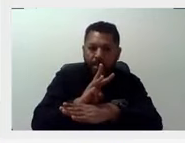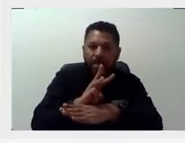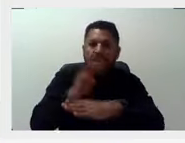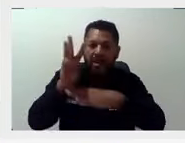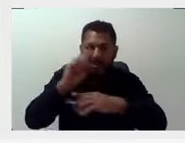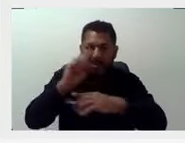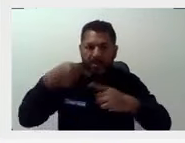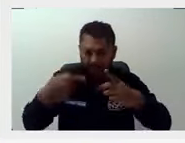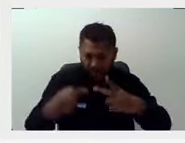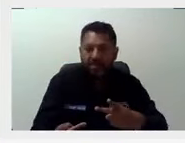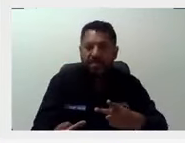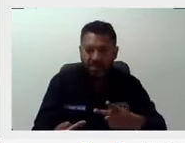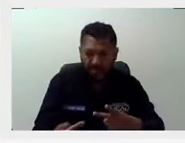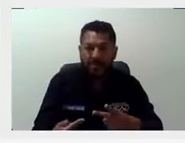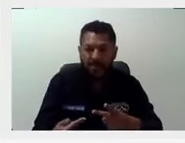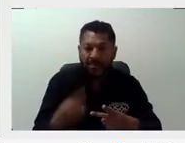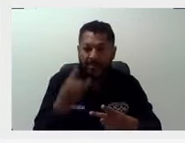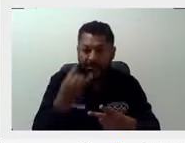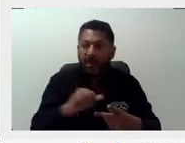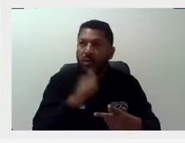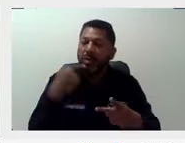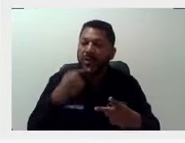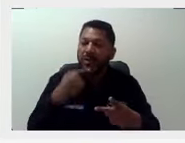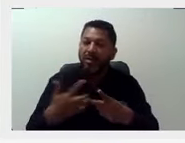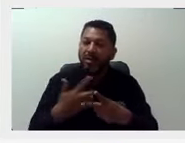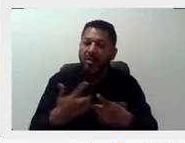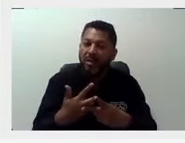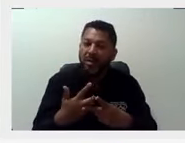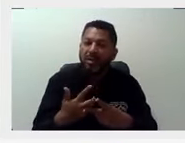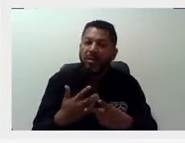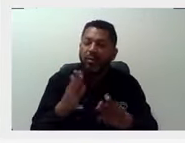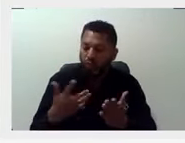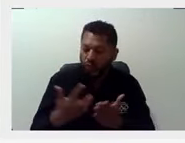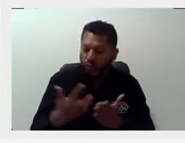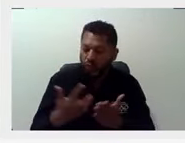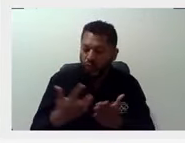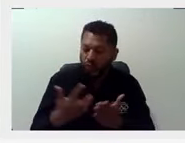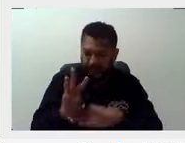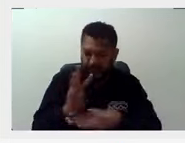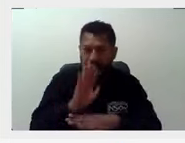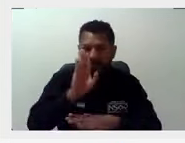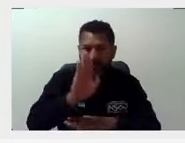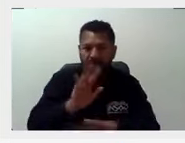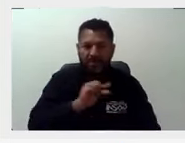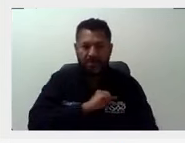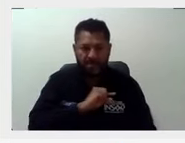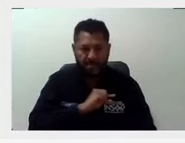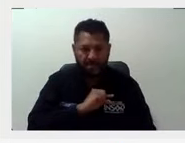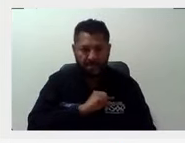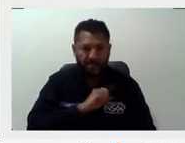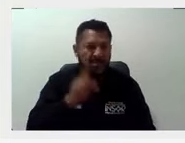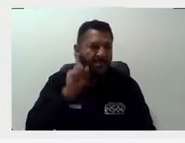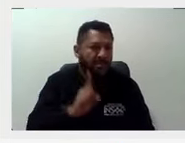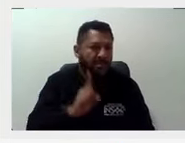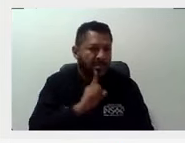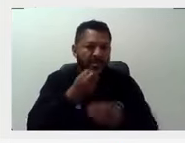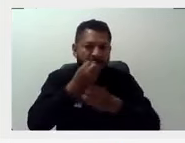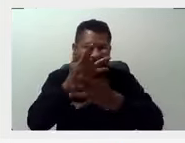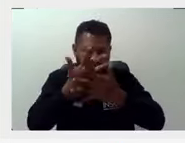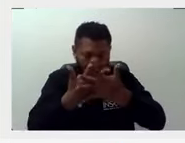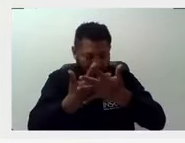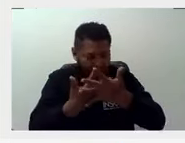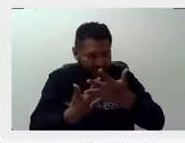Que es súper interesante. Otro que dice, recomiendo el portal educativo del INSOR para la población sorda, que tiene muchos recursos en este